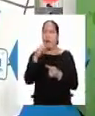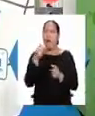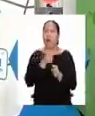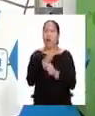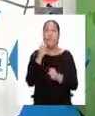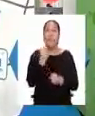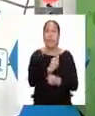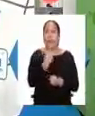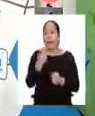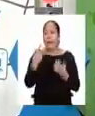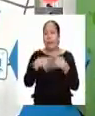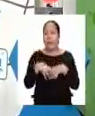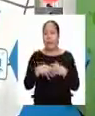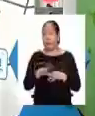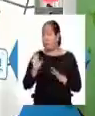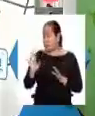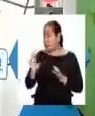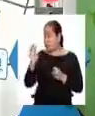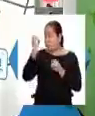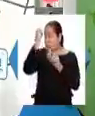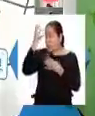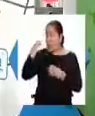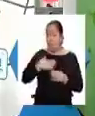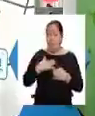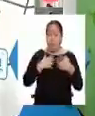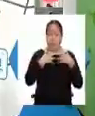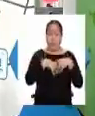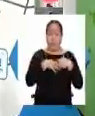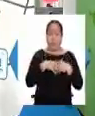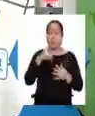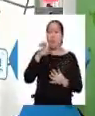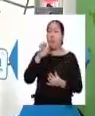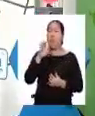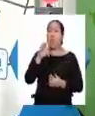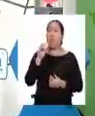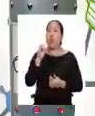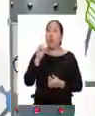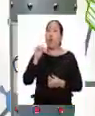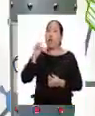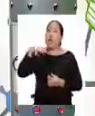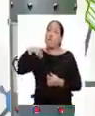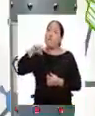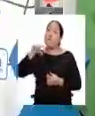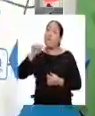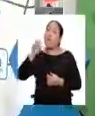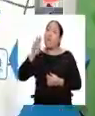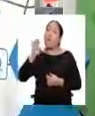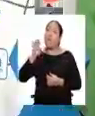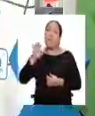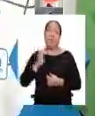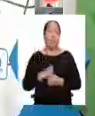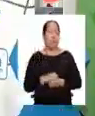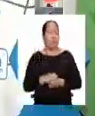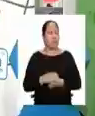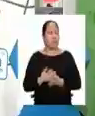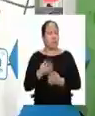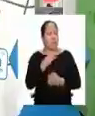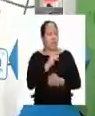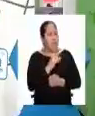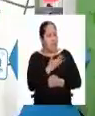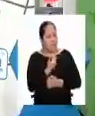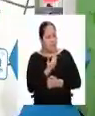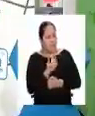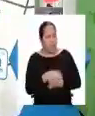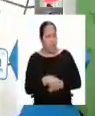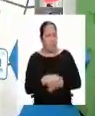su información, la empresa que me ha fabricado es una empresa ecoamigable. ¿Ya ves? Y Delta, ¿qué tanto afecta